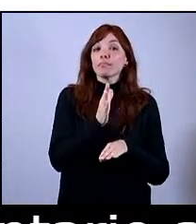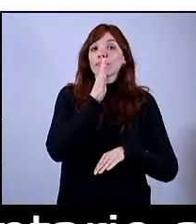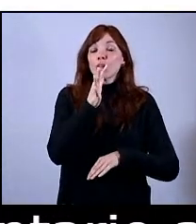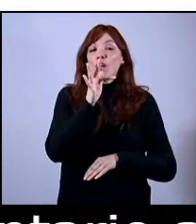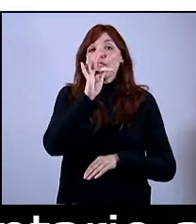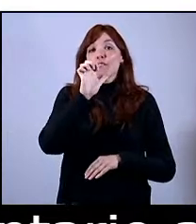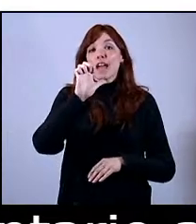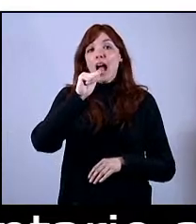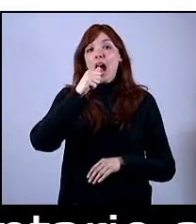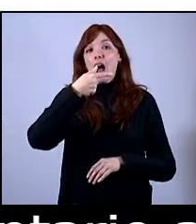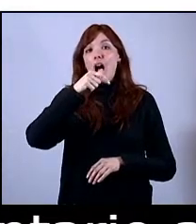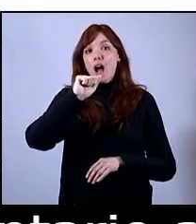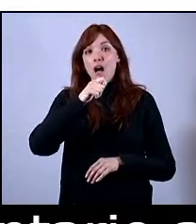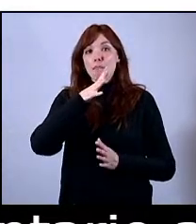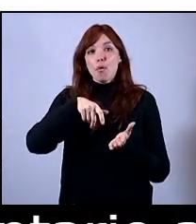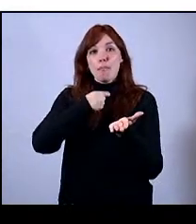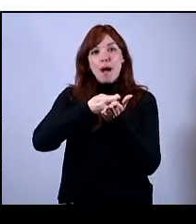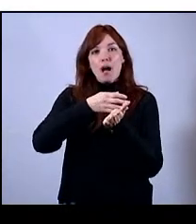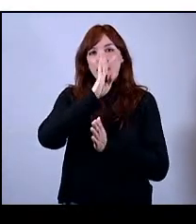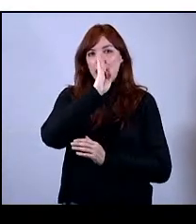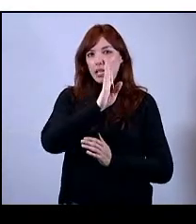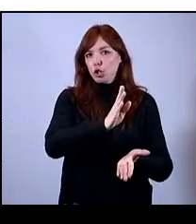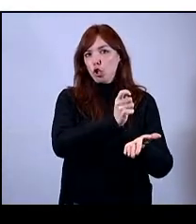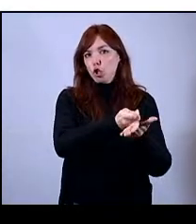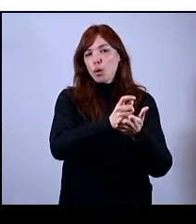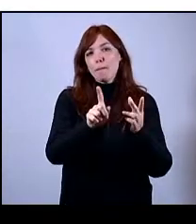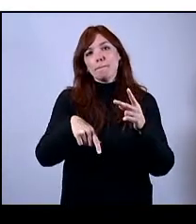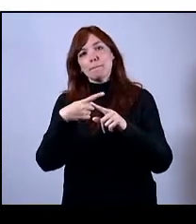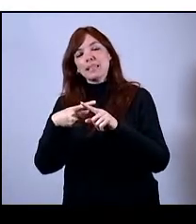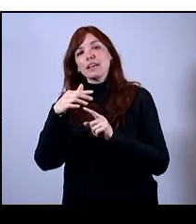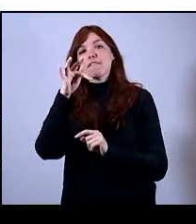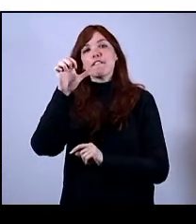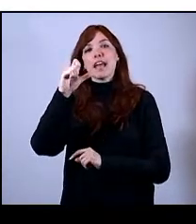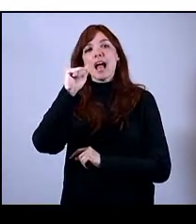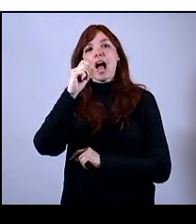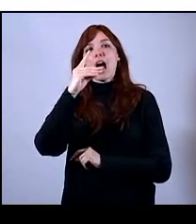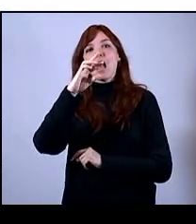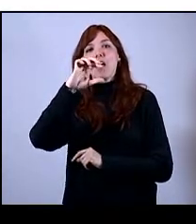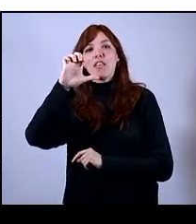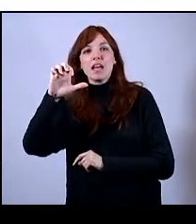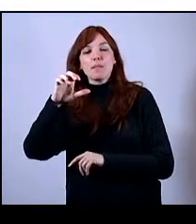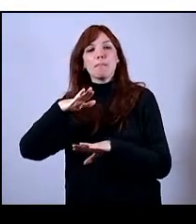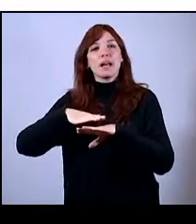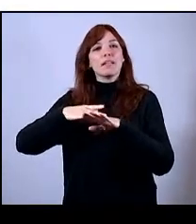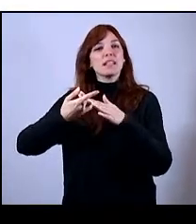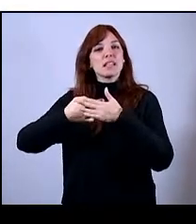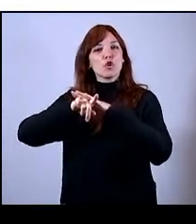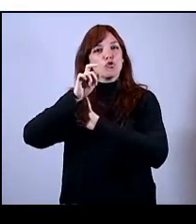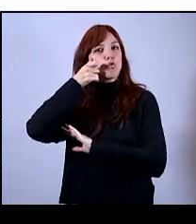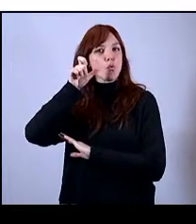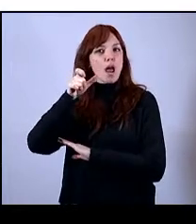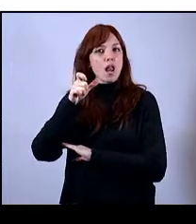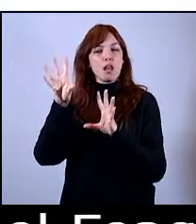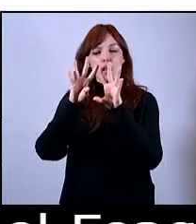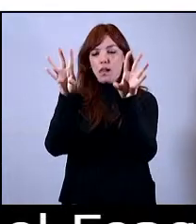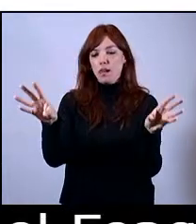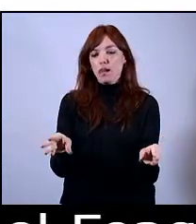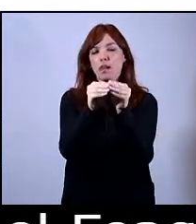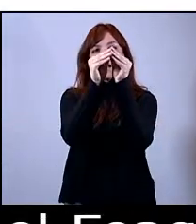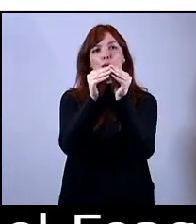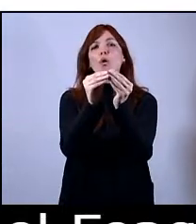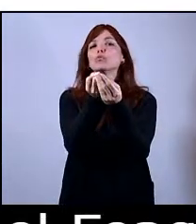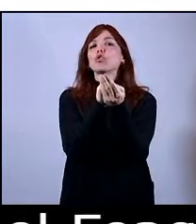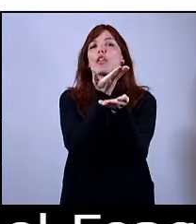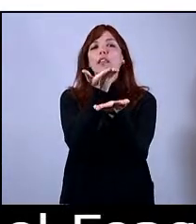FEAGA, que paga ayudas directas, como el FEADER, que paga ayudas al desarrollo rural, y se recogen todas en una